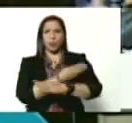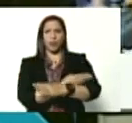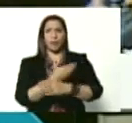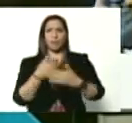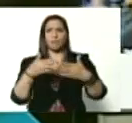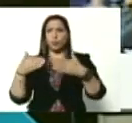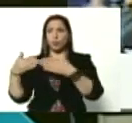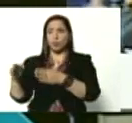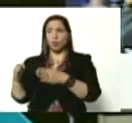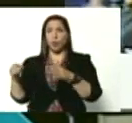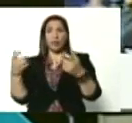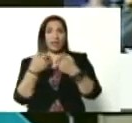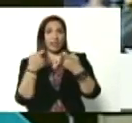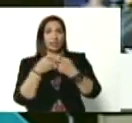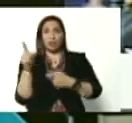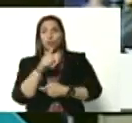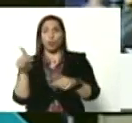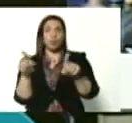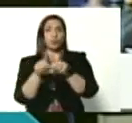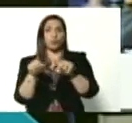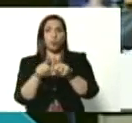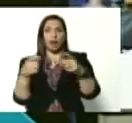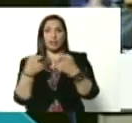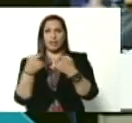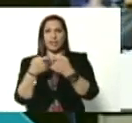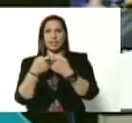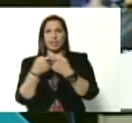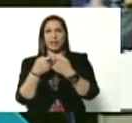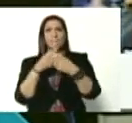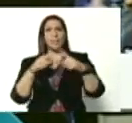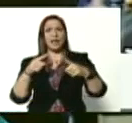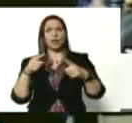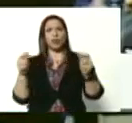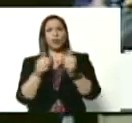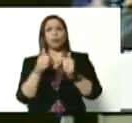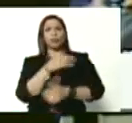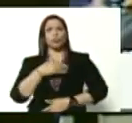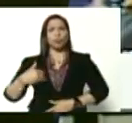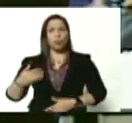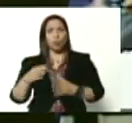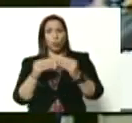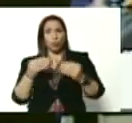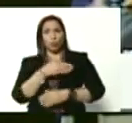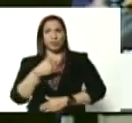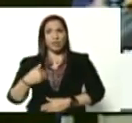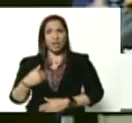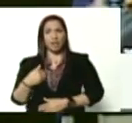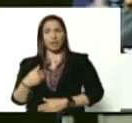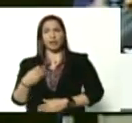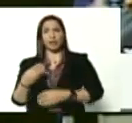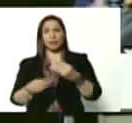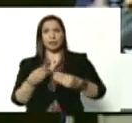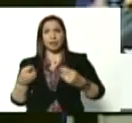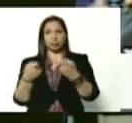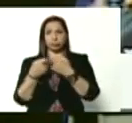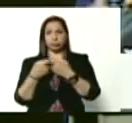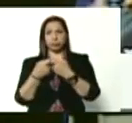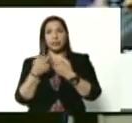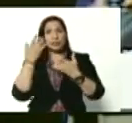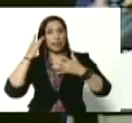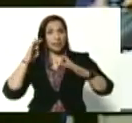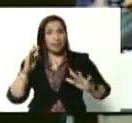parece guerra pero con todo también han querido llevarnos a la guerra civil intentaron asesinar al presidente de la república nicolás maduro